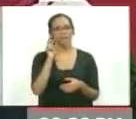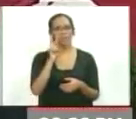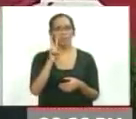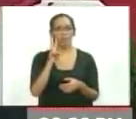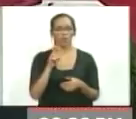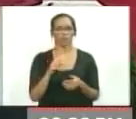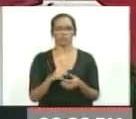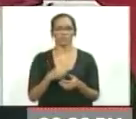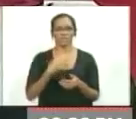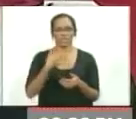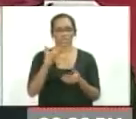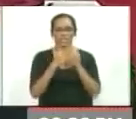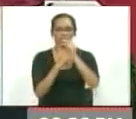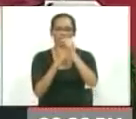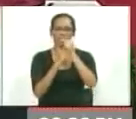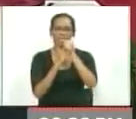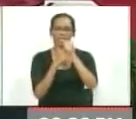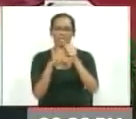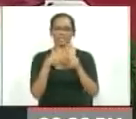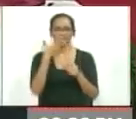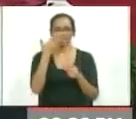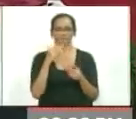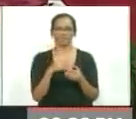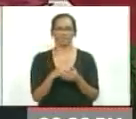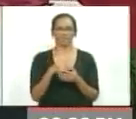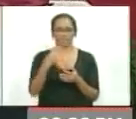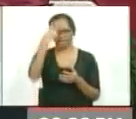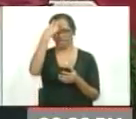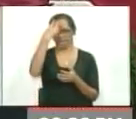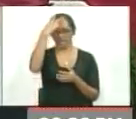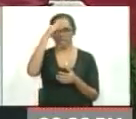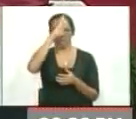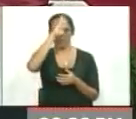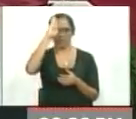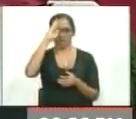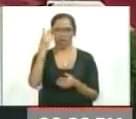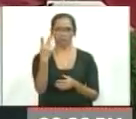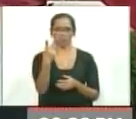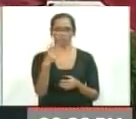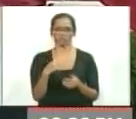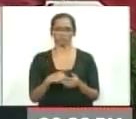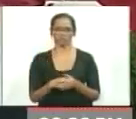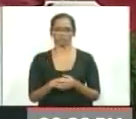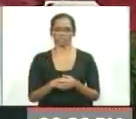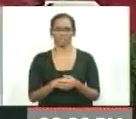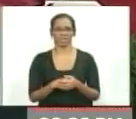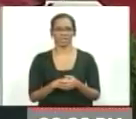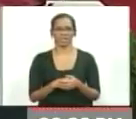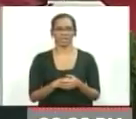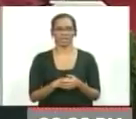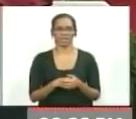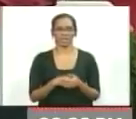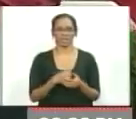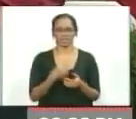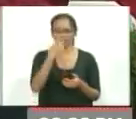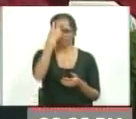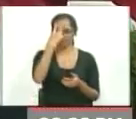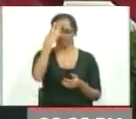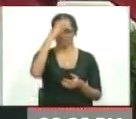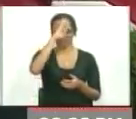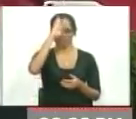Soleimani, Tarela y Sami y Diosdado Cabello, Soleimani. Tare Soleimani y Diosdado Soleimani.